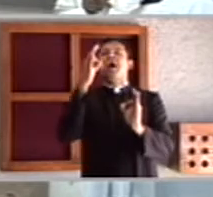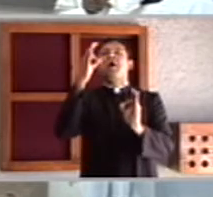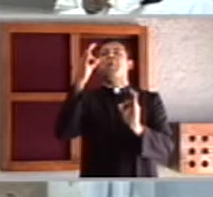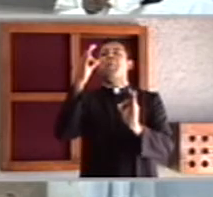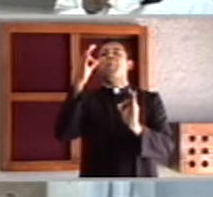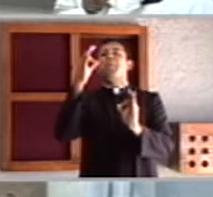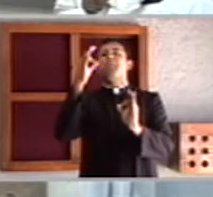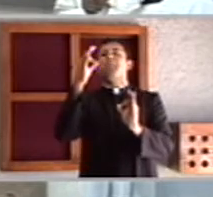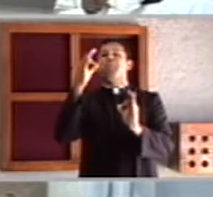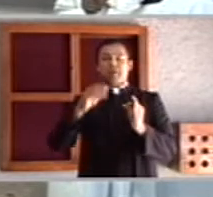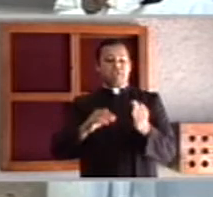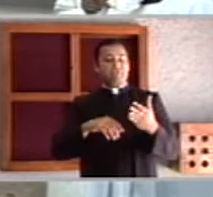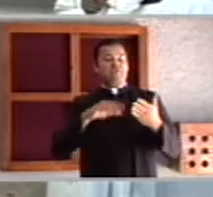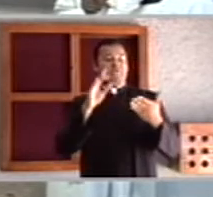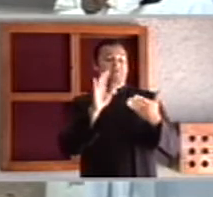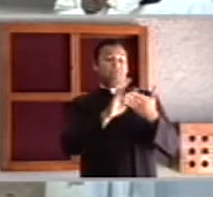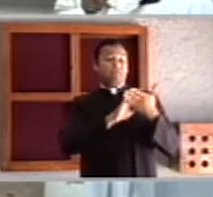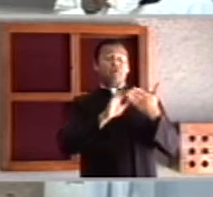scriptura,